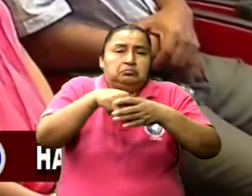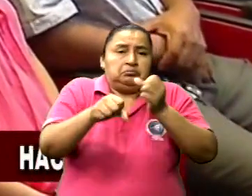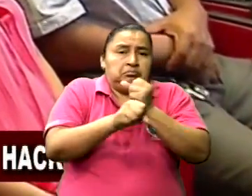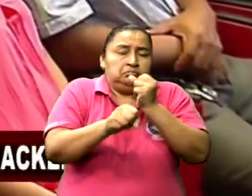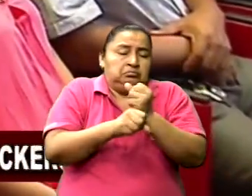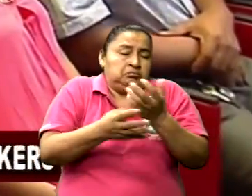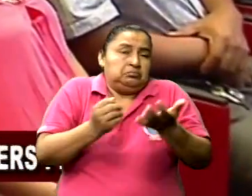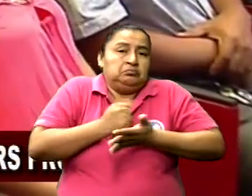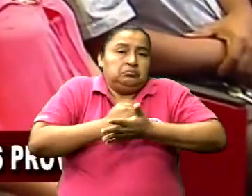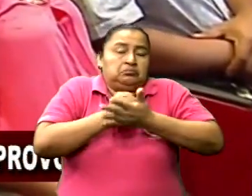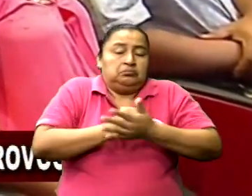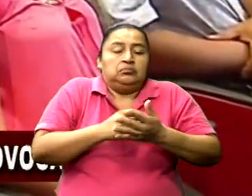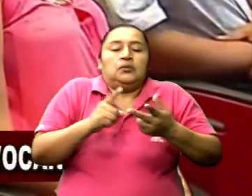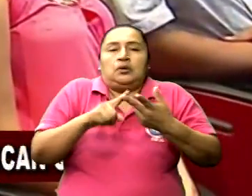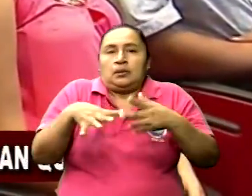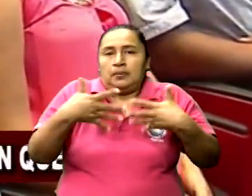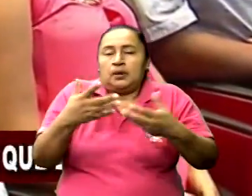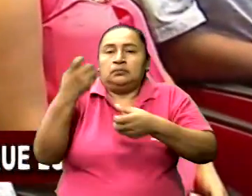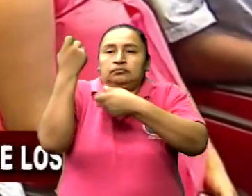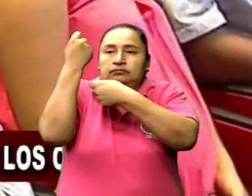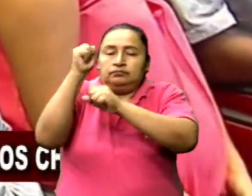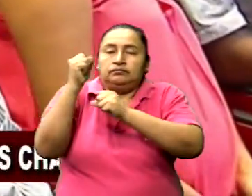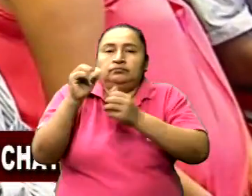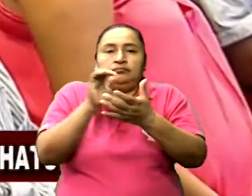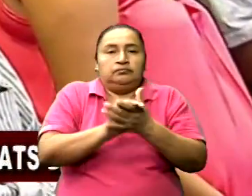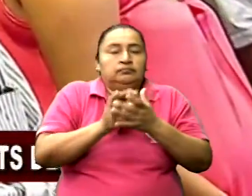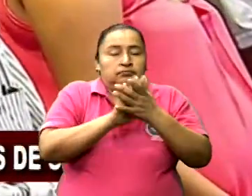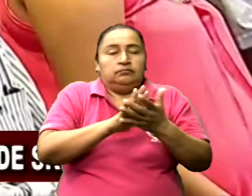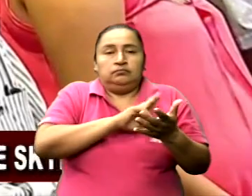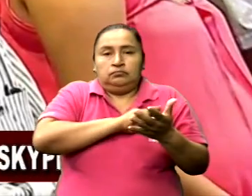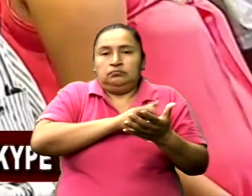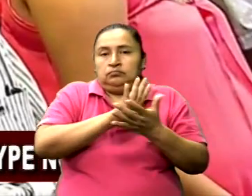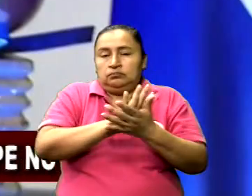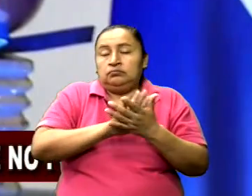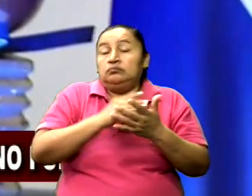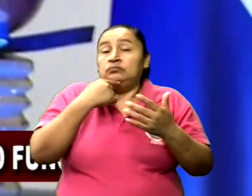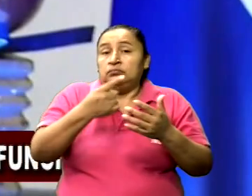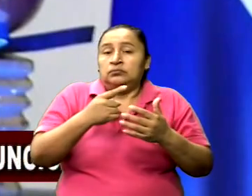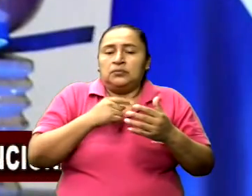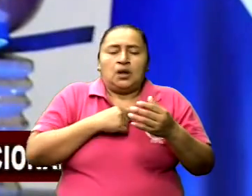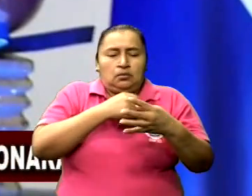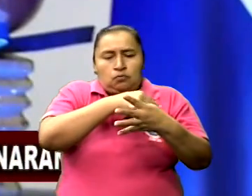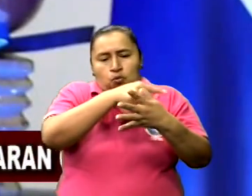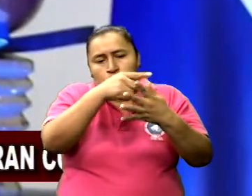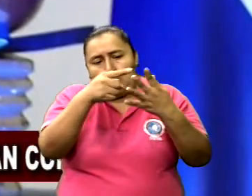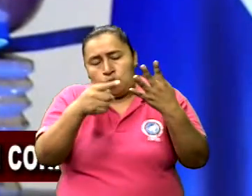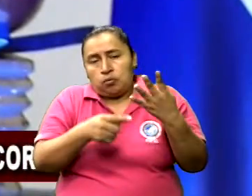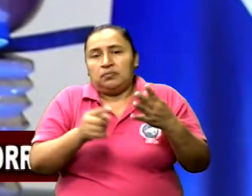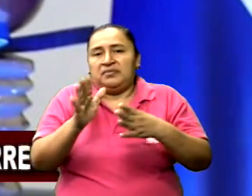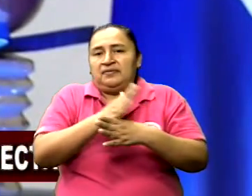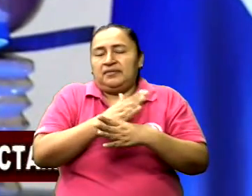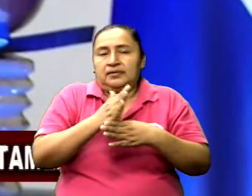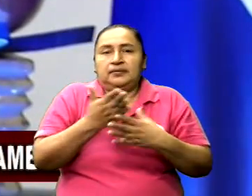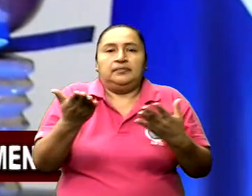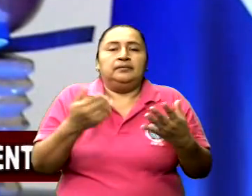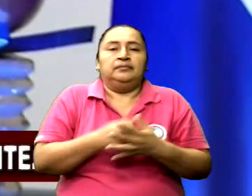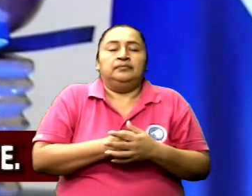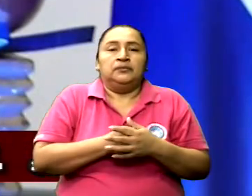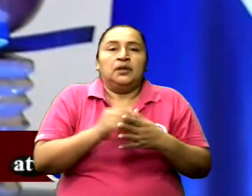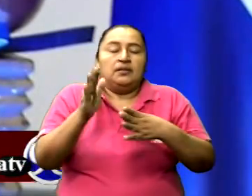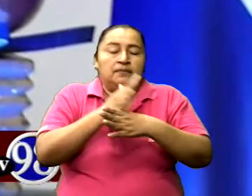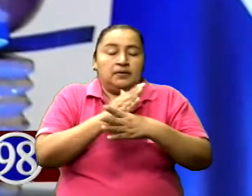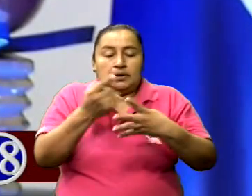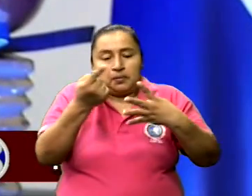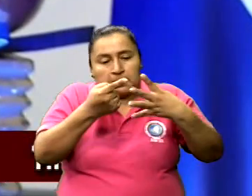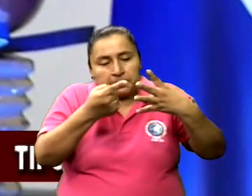también líderes evangélicos. Era toda la pluralidad de las diferentes